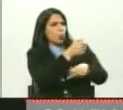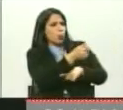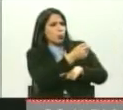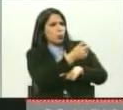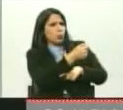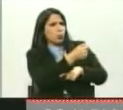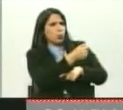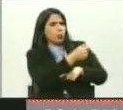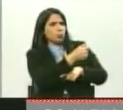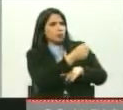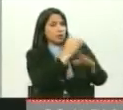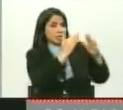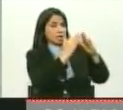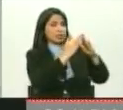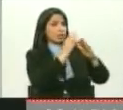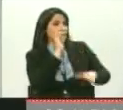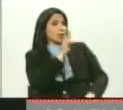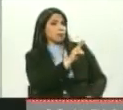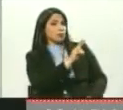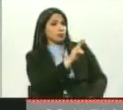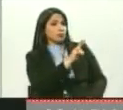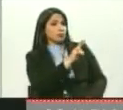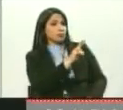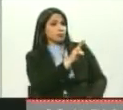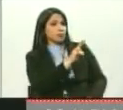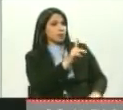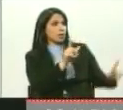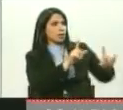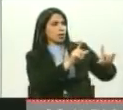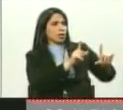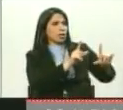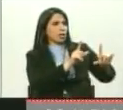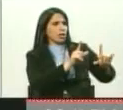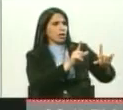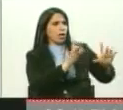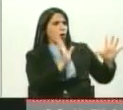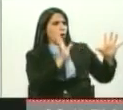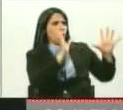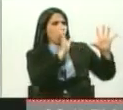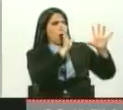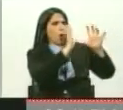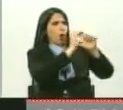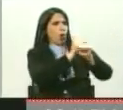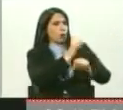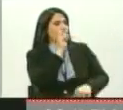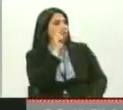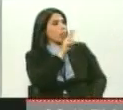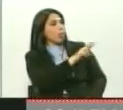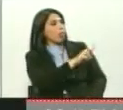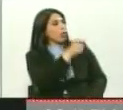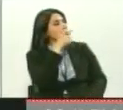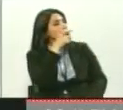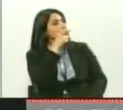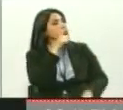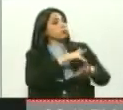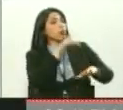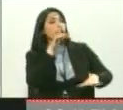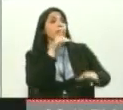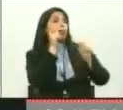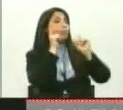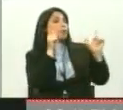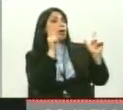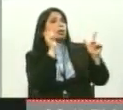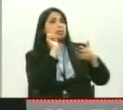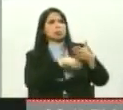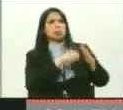el televisor de la casa, pues ahí veíamos televisión ahí toda la noche. Toda la noche, y me tocaba quedarme despierto sin ningún